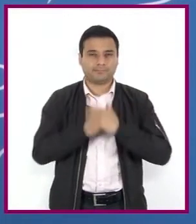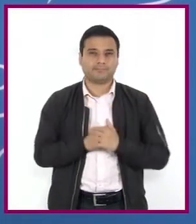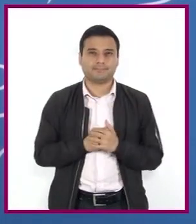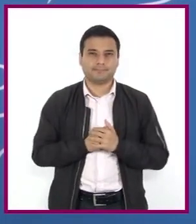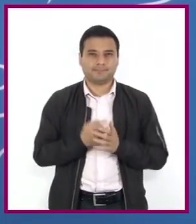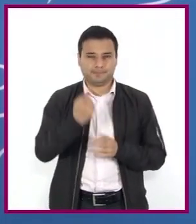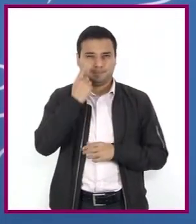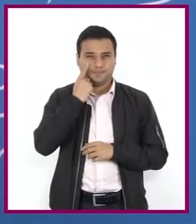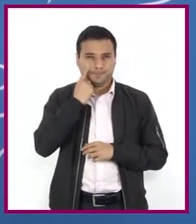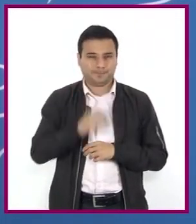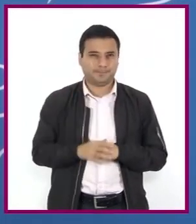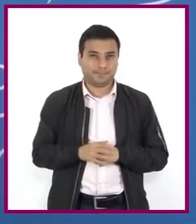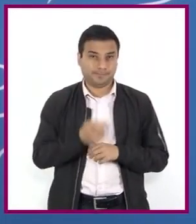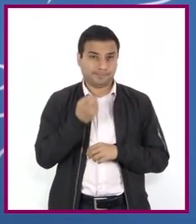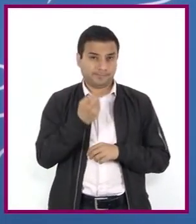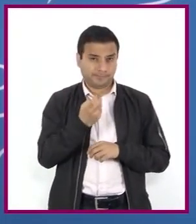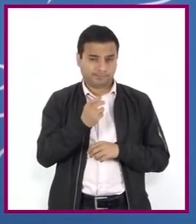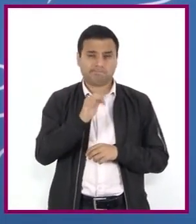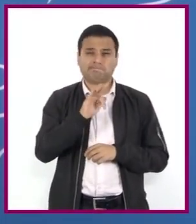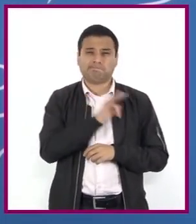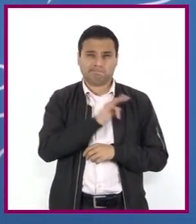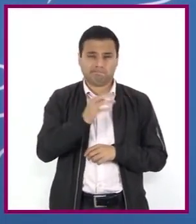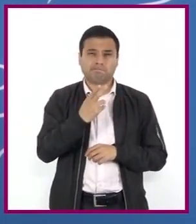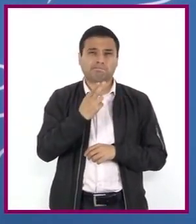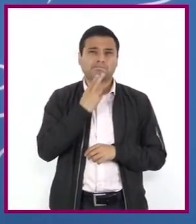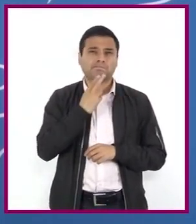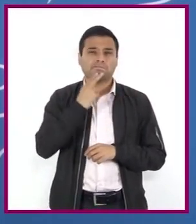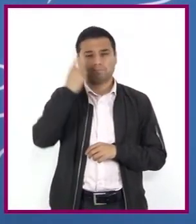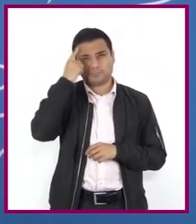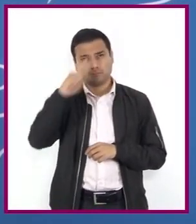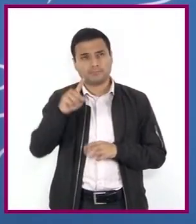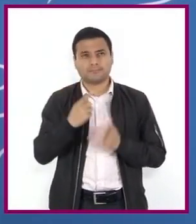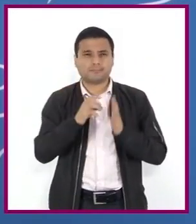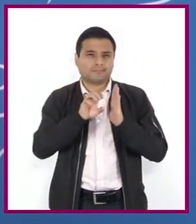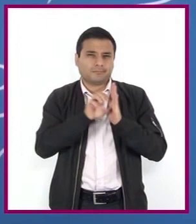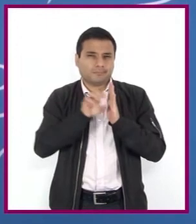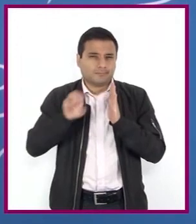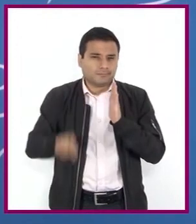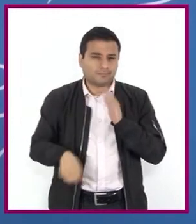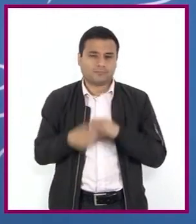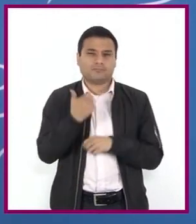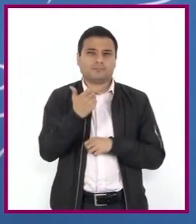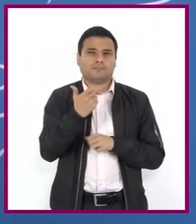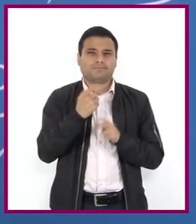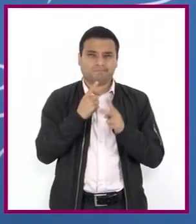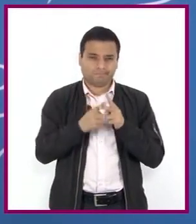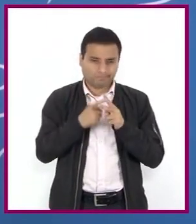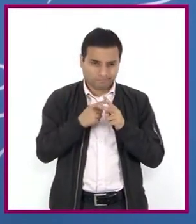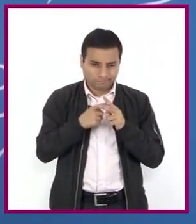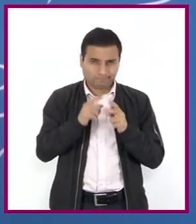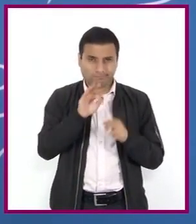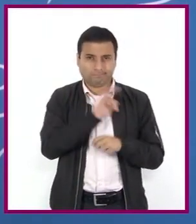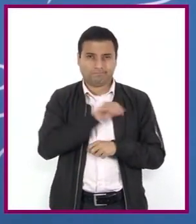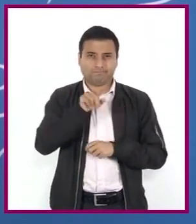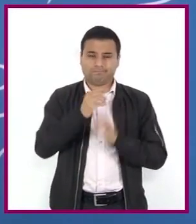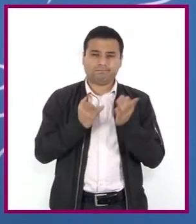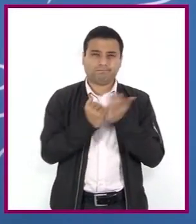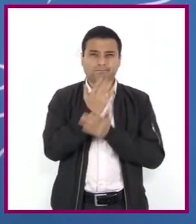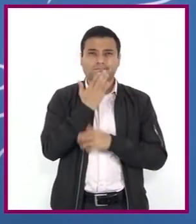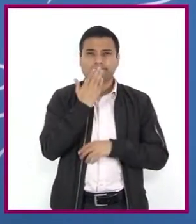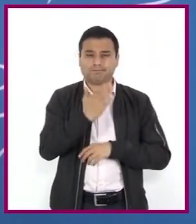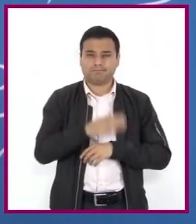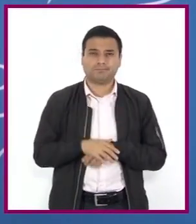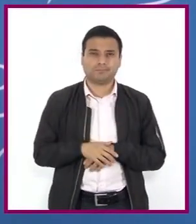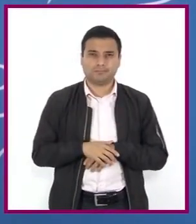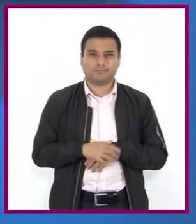esta nueva herramienta en una situación financiera en donde nos ayudará a tomar una decisión de acuerdo con el